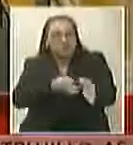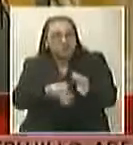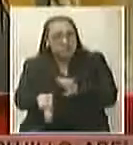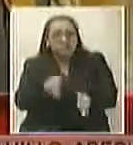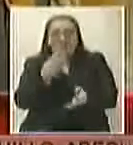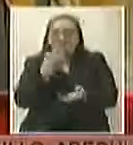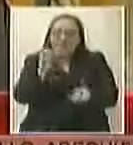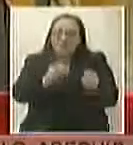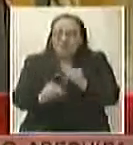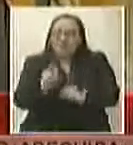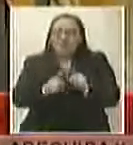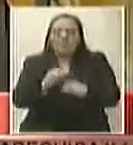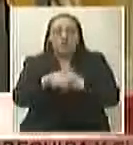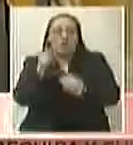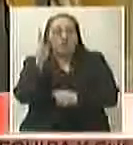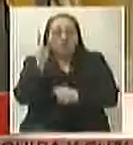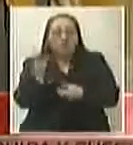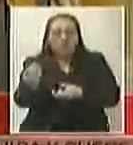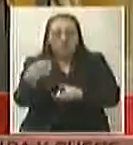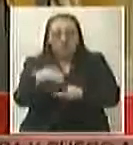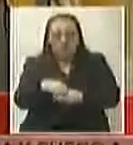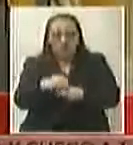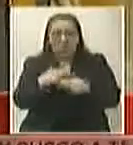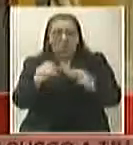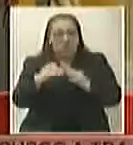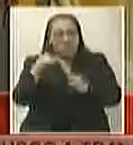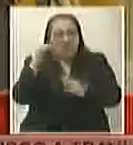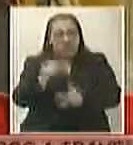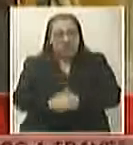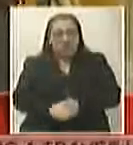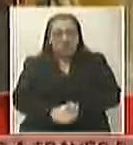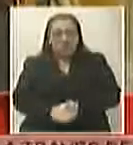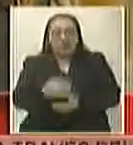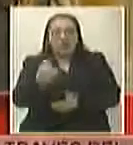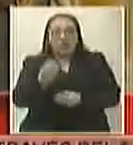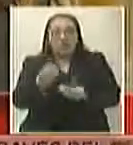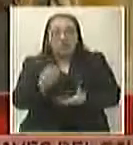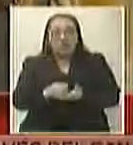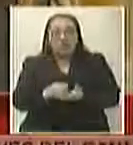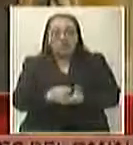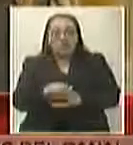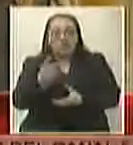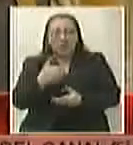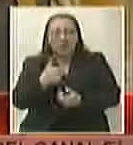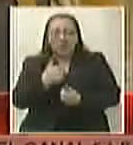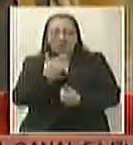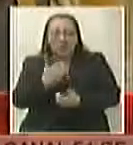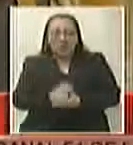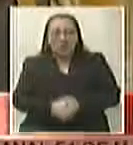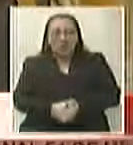manera que estén todos los profesores incluidos, ¿no? Hay unos escalafones, hay mucho más herramientas para tener